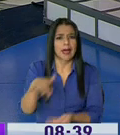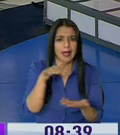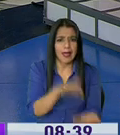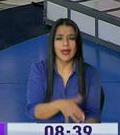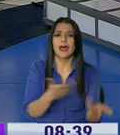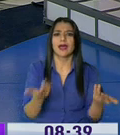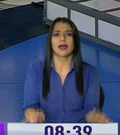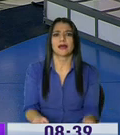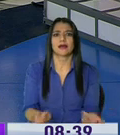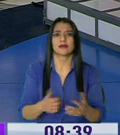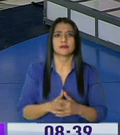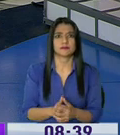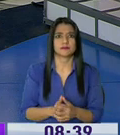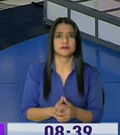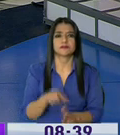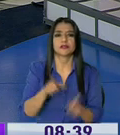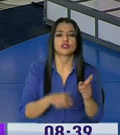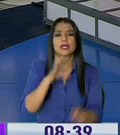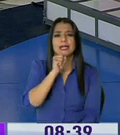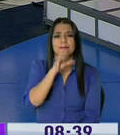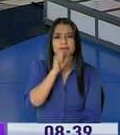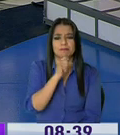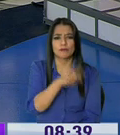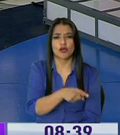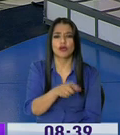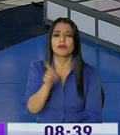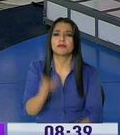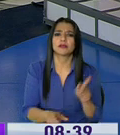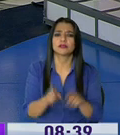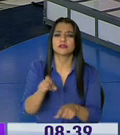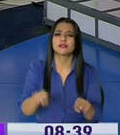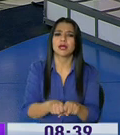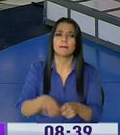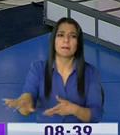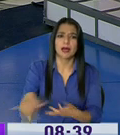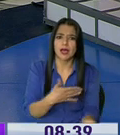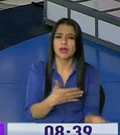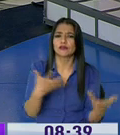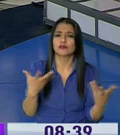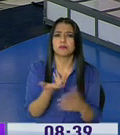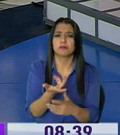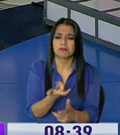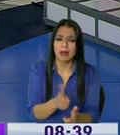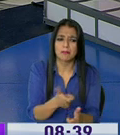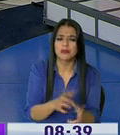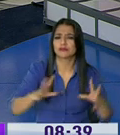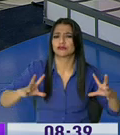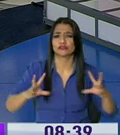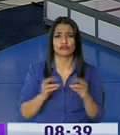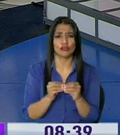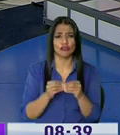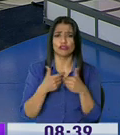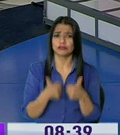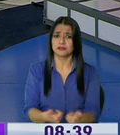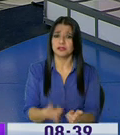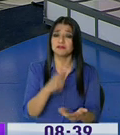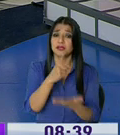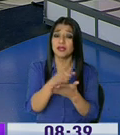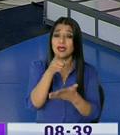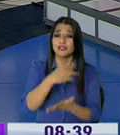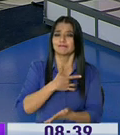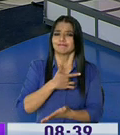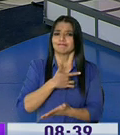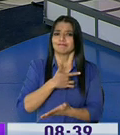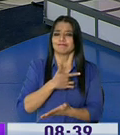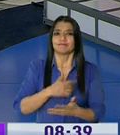el señor de los pancitos, el señor de los limones, el de las papas, en fin, hemos tenido todos, a un montón, ¿no? ¿Qué es lo que nos permite?